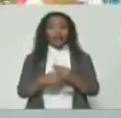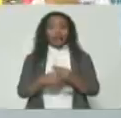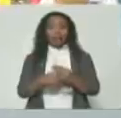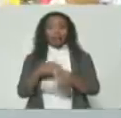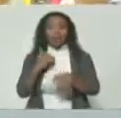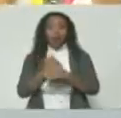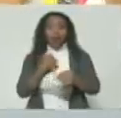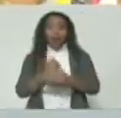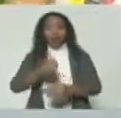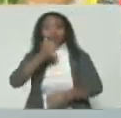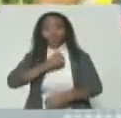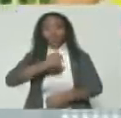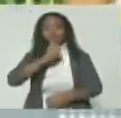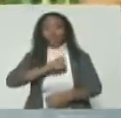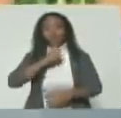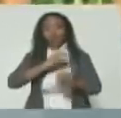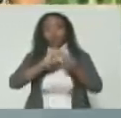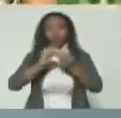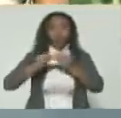corazón.